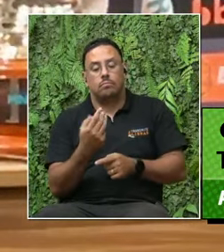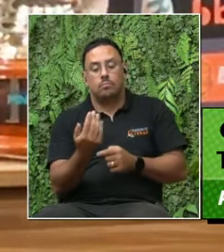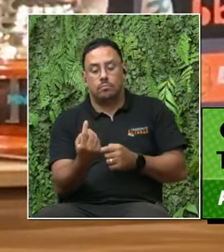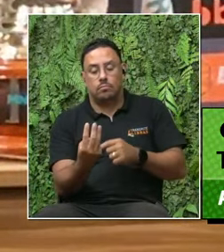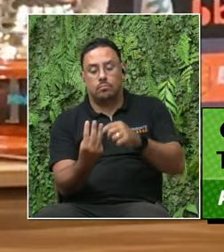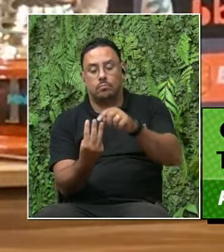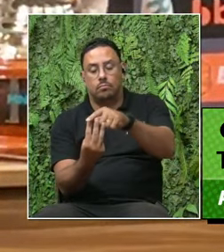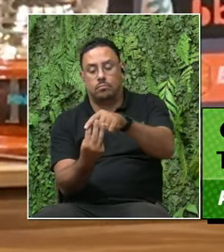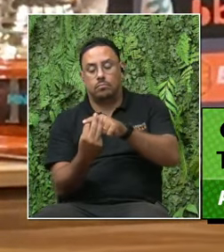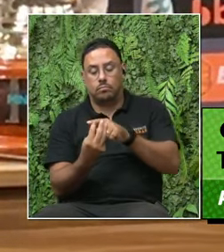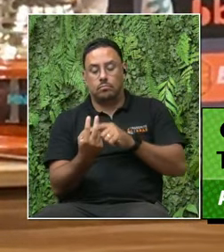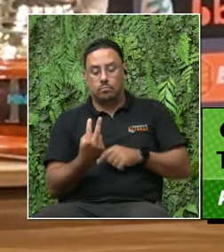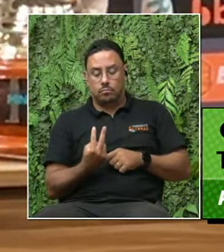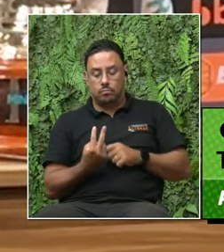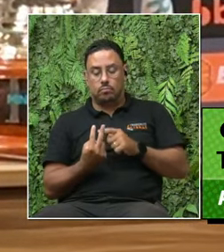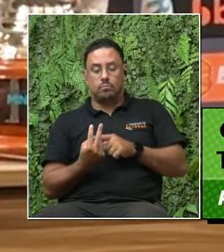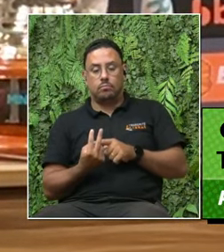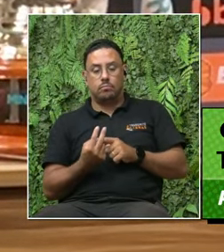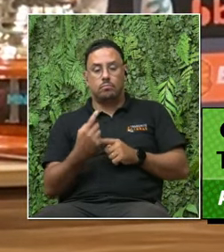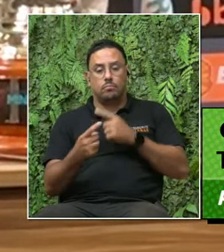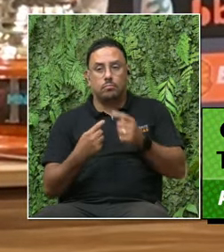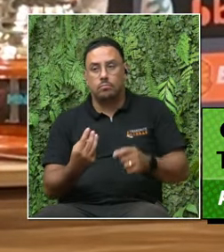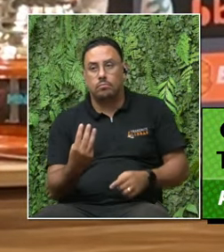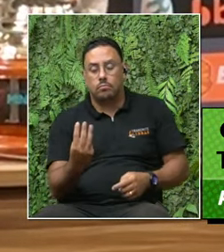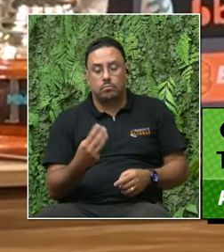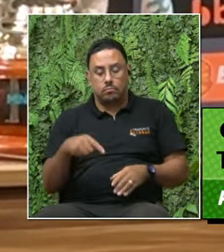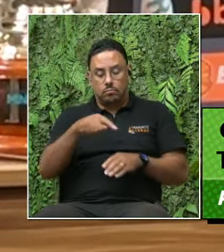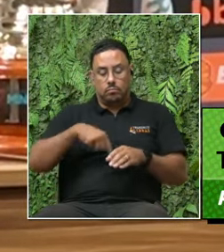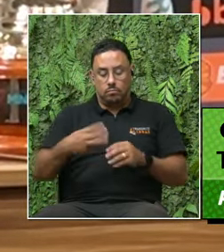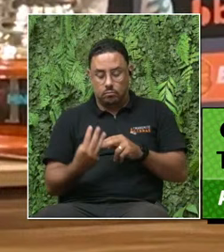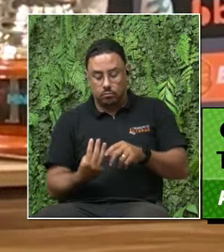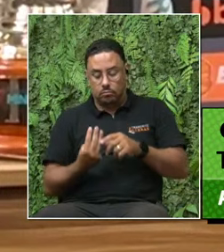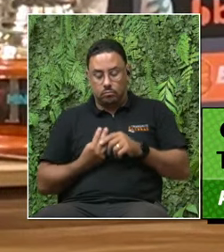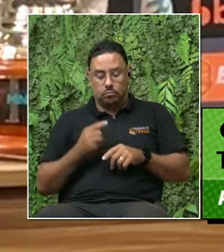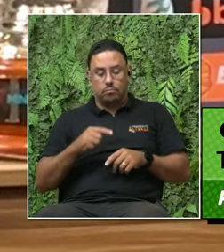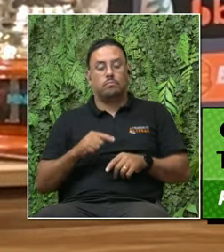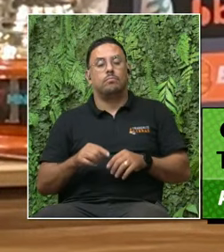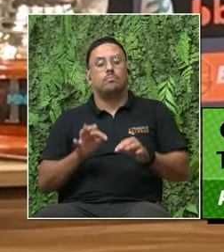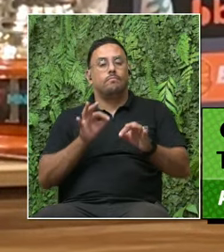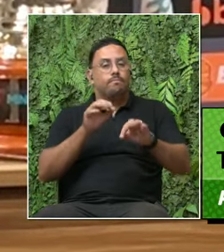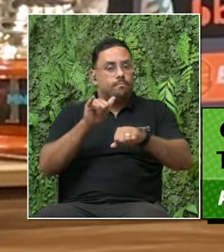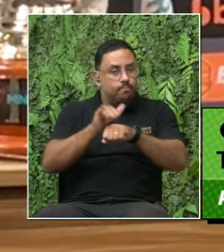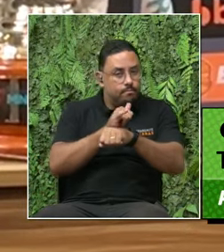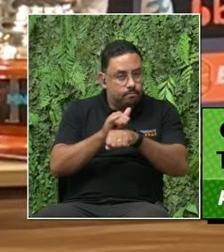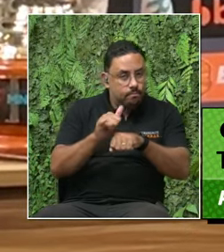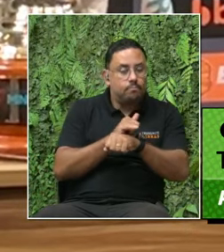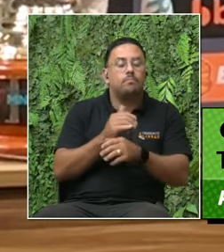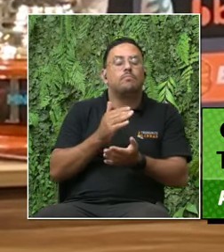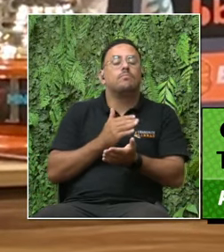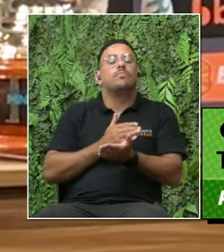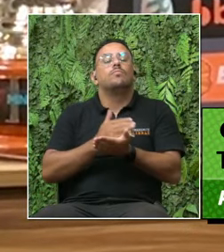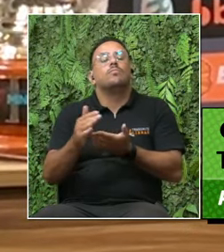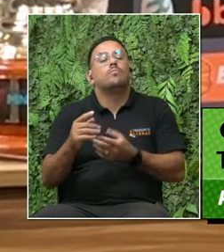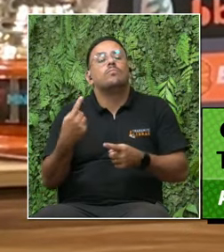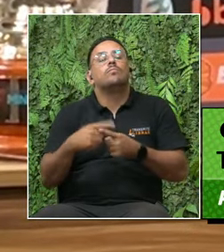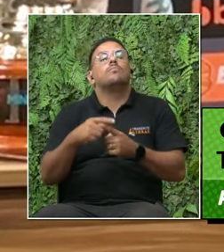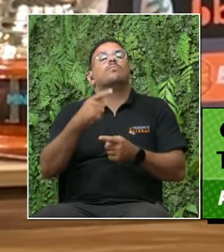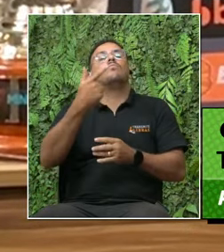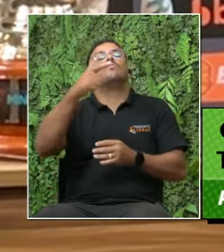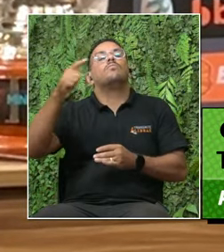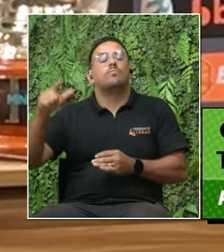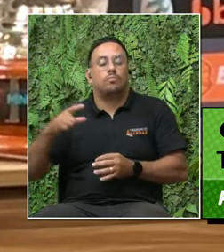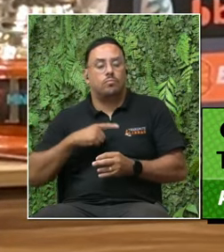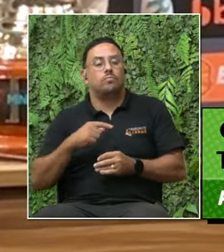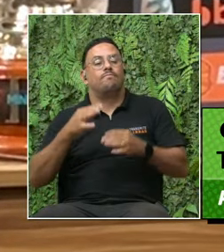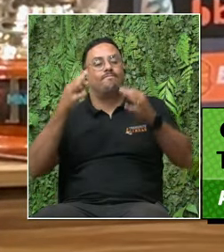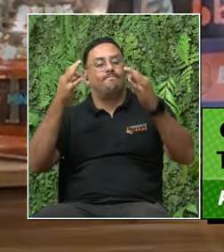unoo menos adante y después emparejar ese plan era el plan Inicial Porque nosotros teníamos